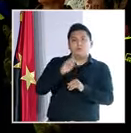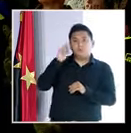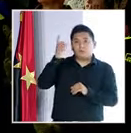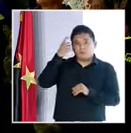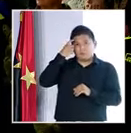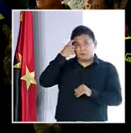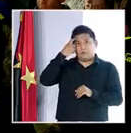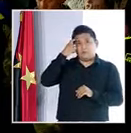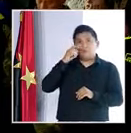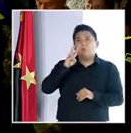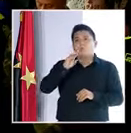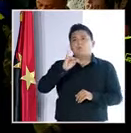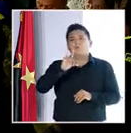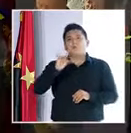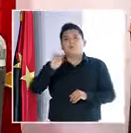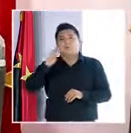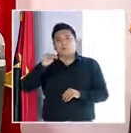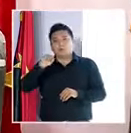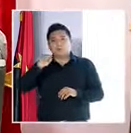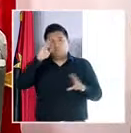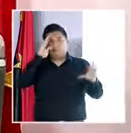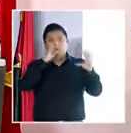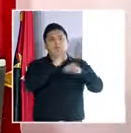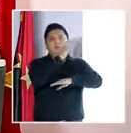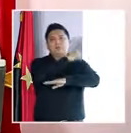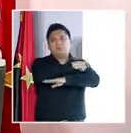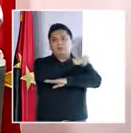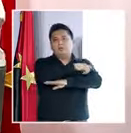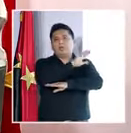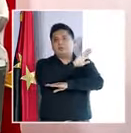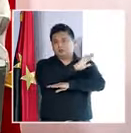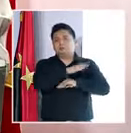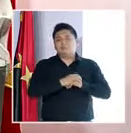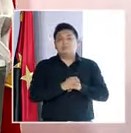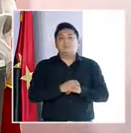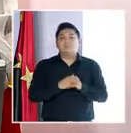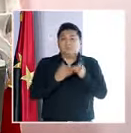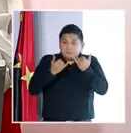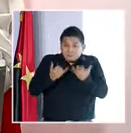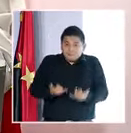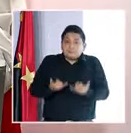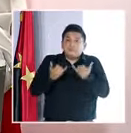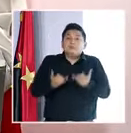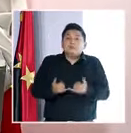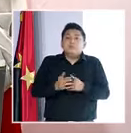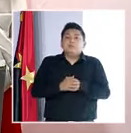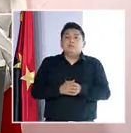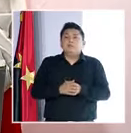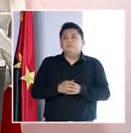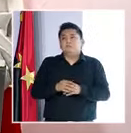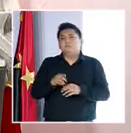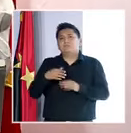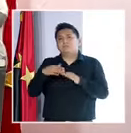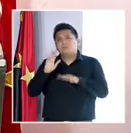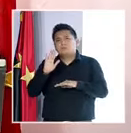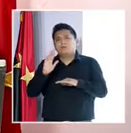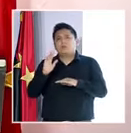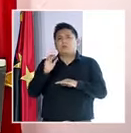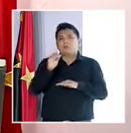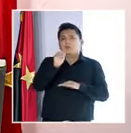las organizaciones del Catatumbo. Hoy estamos interviniendo las vías secundarias en más de